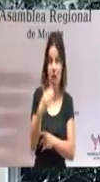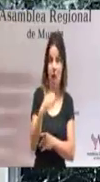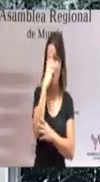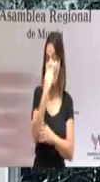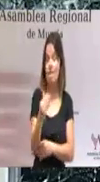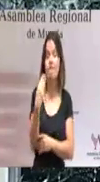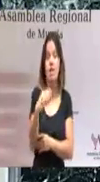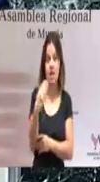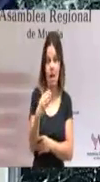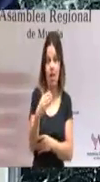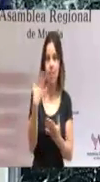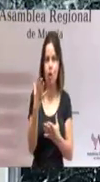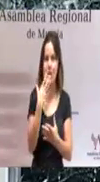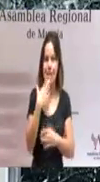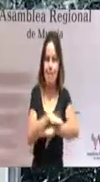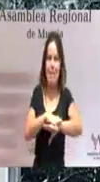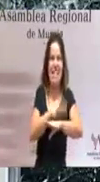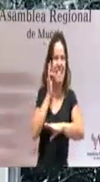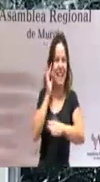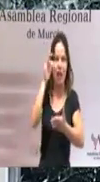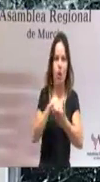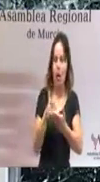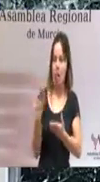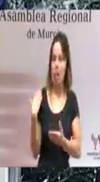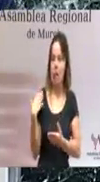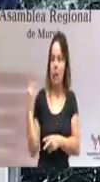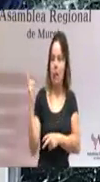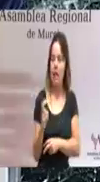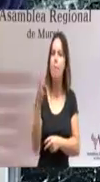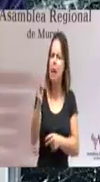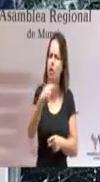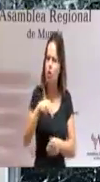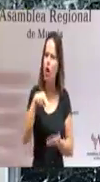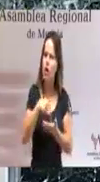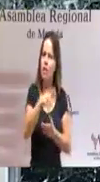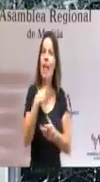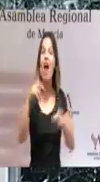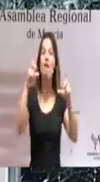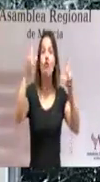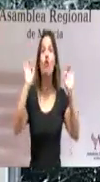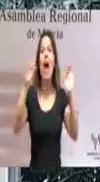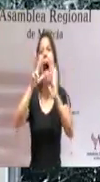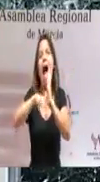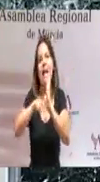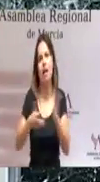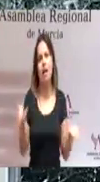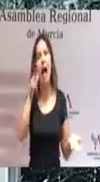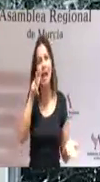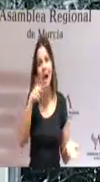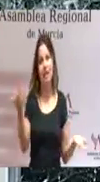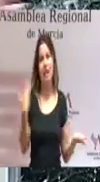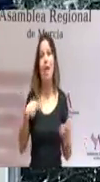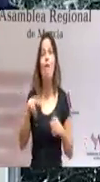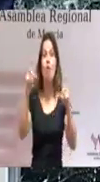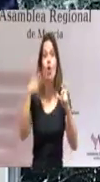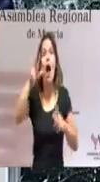El AVE a Beniel, pero si la ministra cuando vino hace poco, y además ahí estuvimos nosotros, se hizo la foto en Alicante, se fue a Alicante a hacerse la